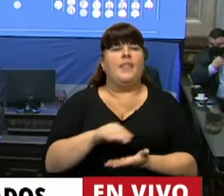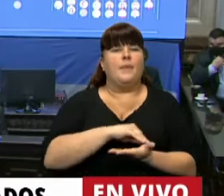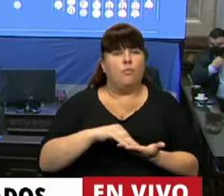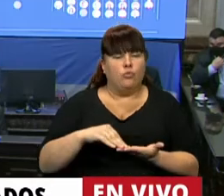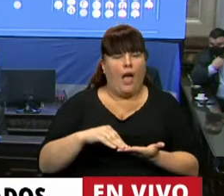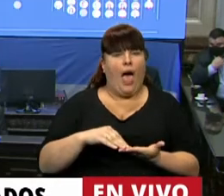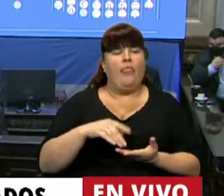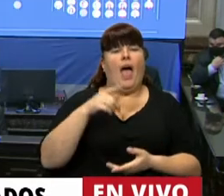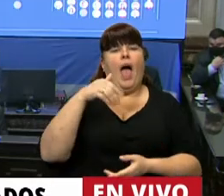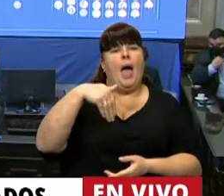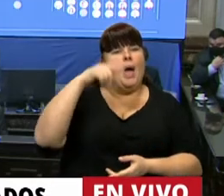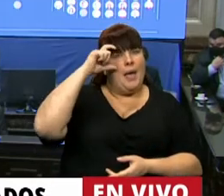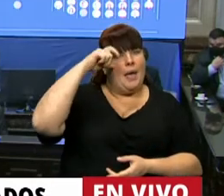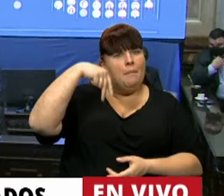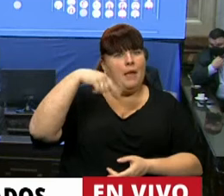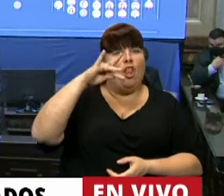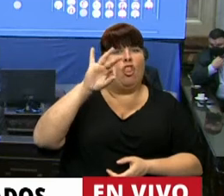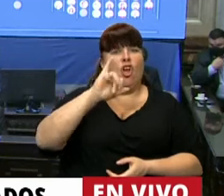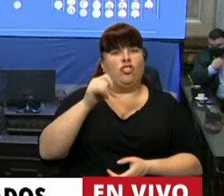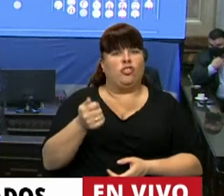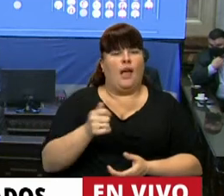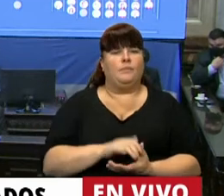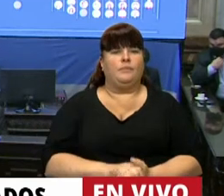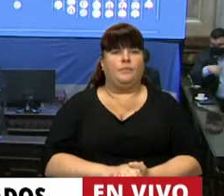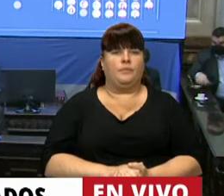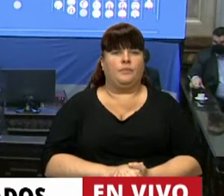Diputada Josefina Mendoza.